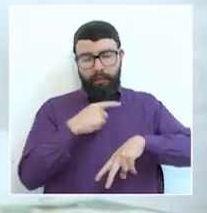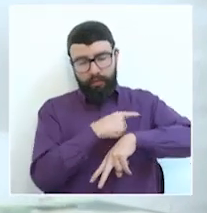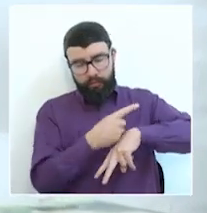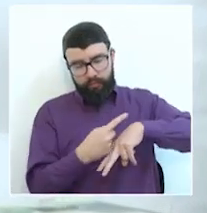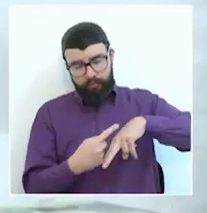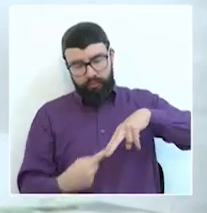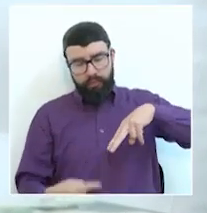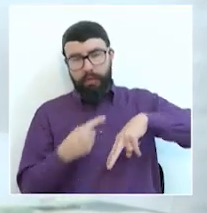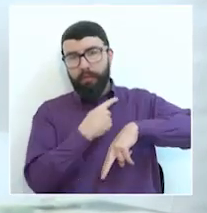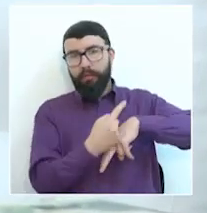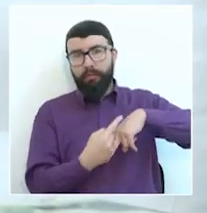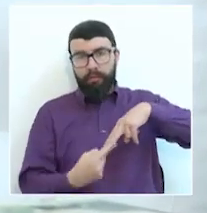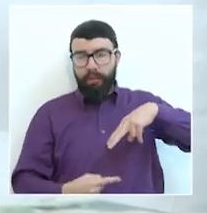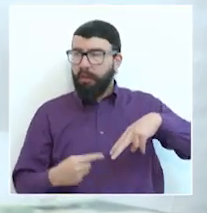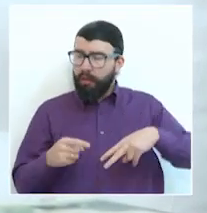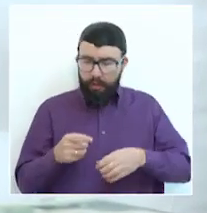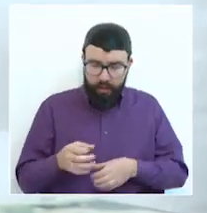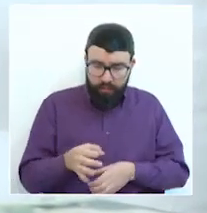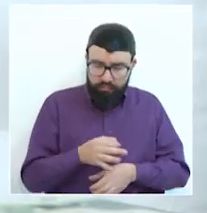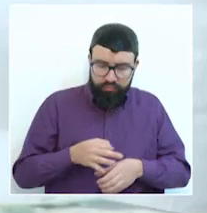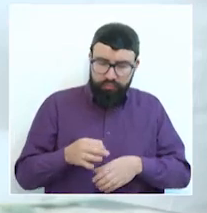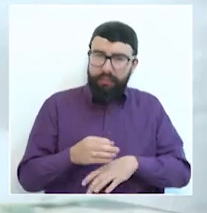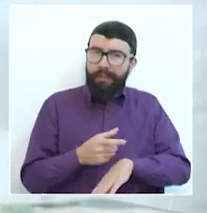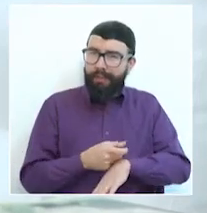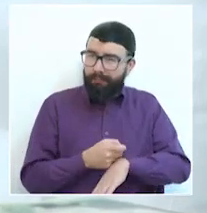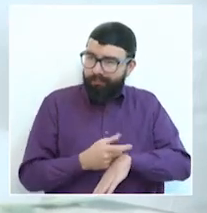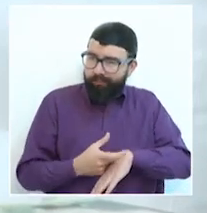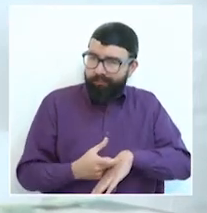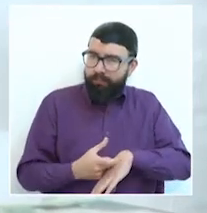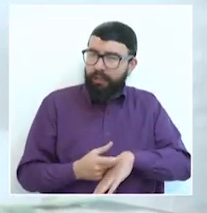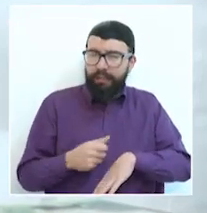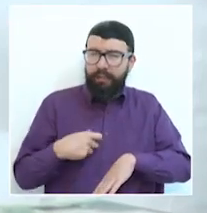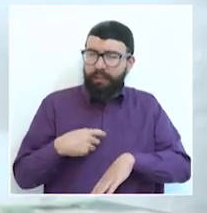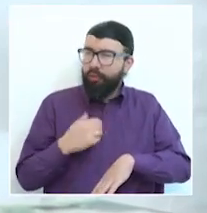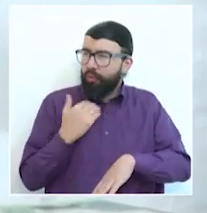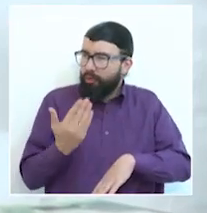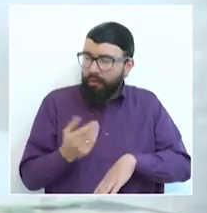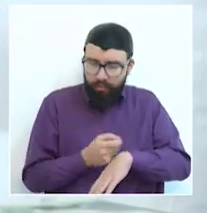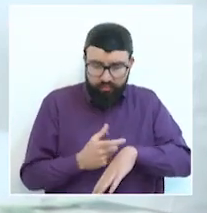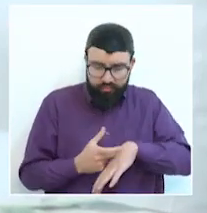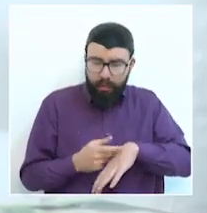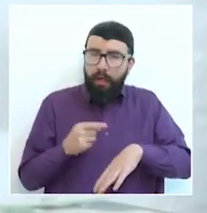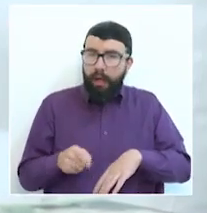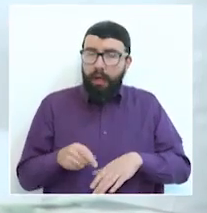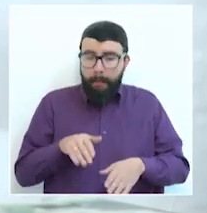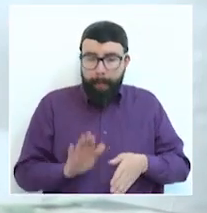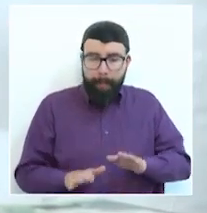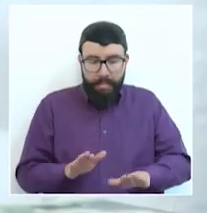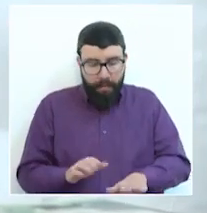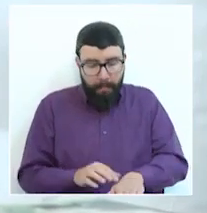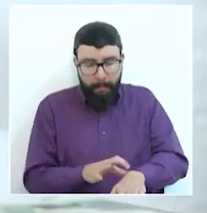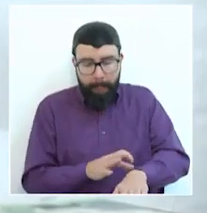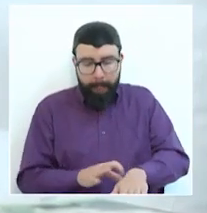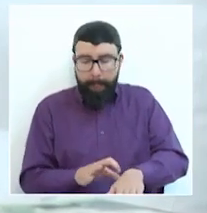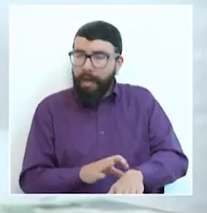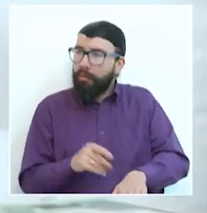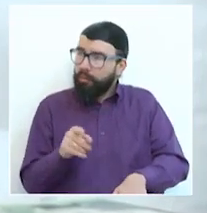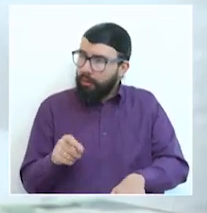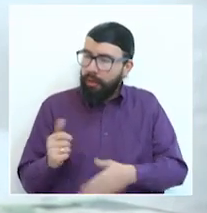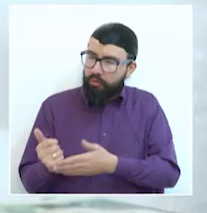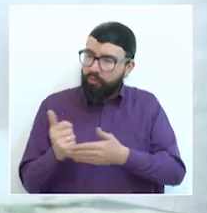tenía una úlcera, no sé si era una úlcera, pero tenía un brote en un tobillo. Usted me lo trató con